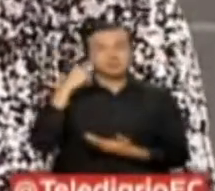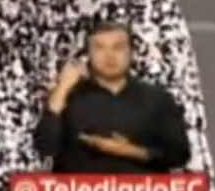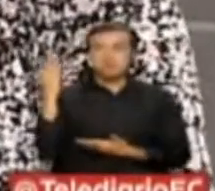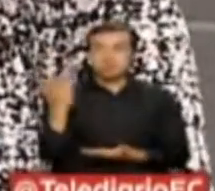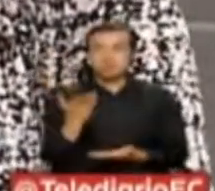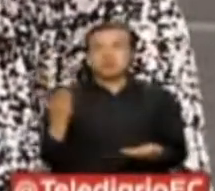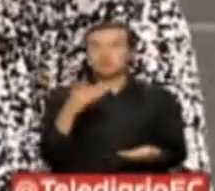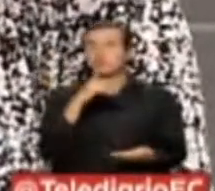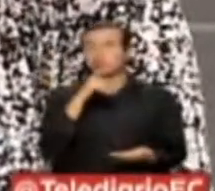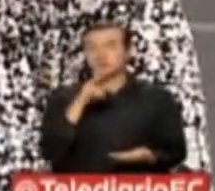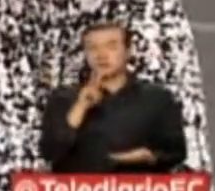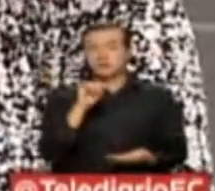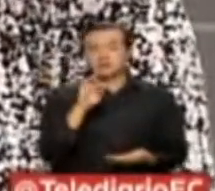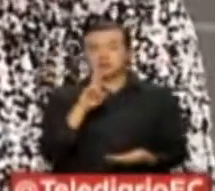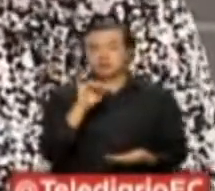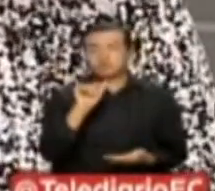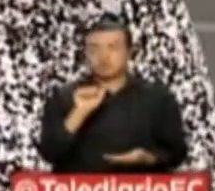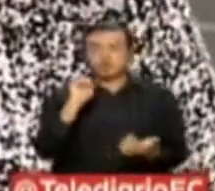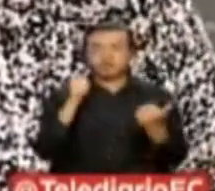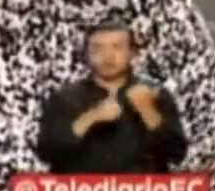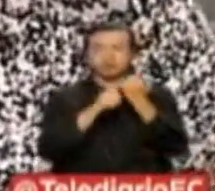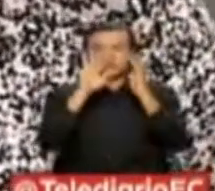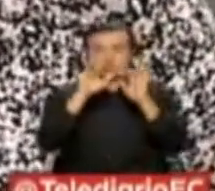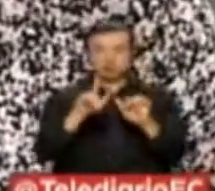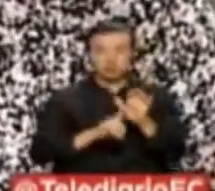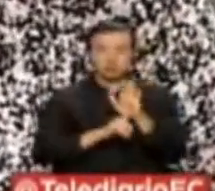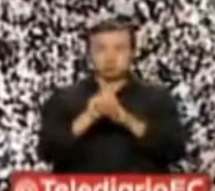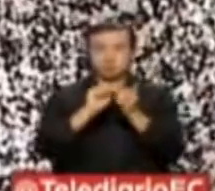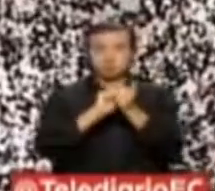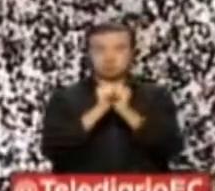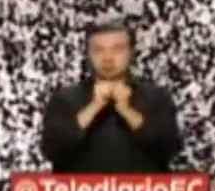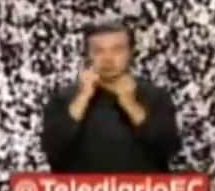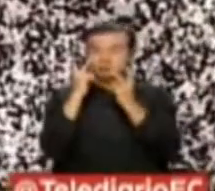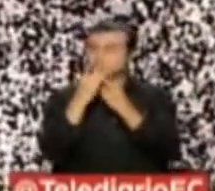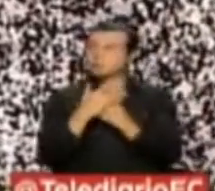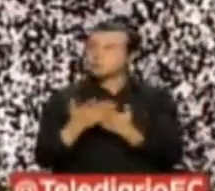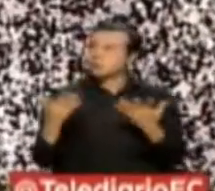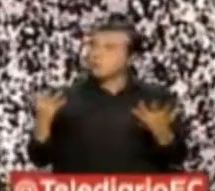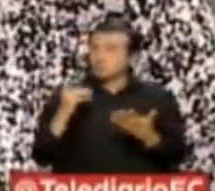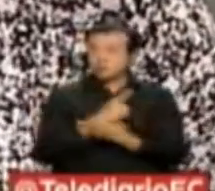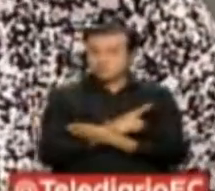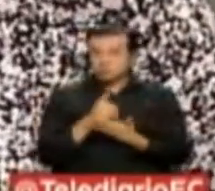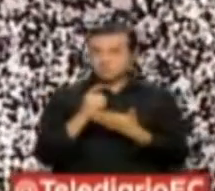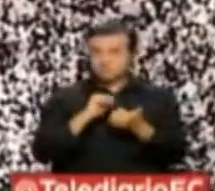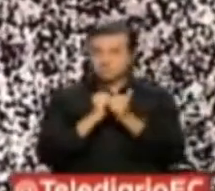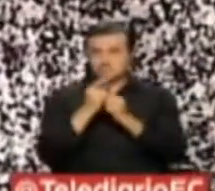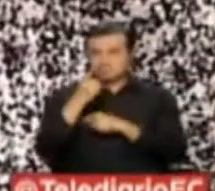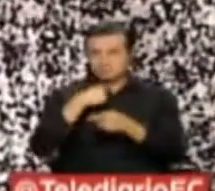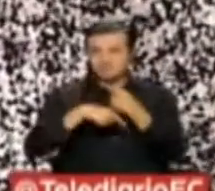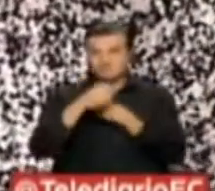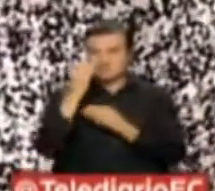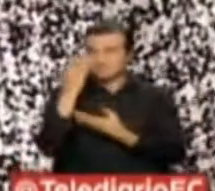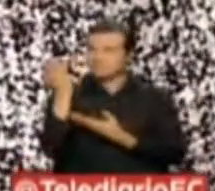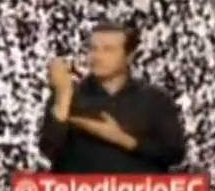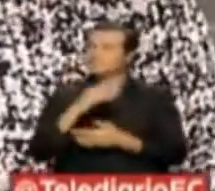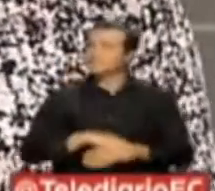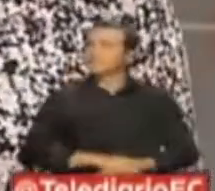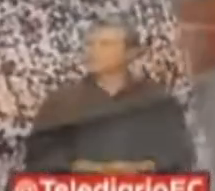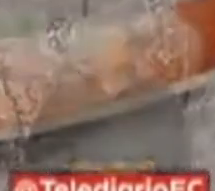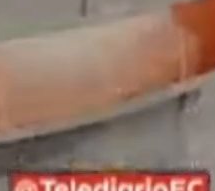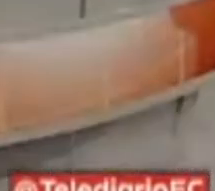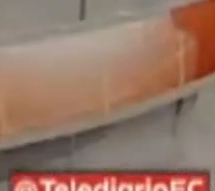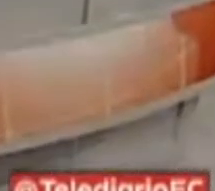con victoria sol y subsecretaria de desarrollo del deporte para hablarnos sobre la semana del deporte regresamos enseguida